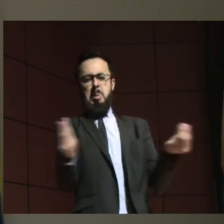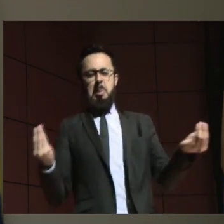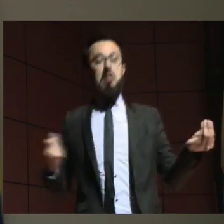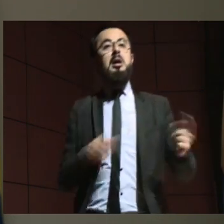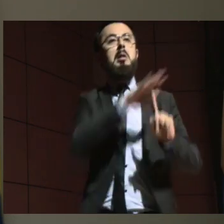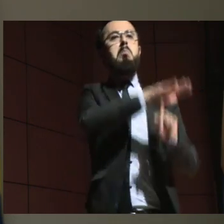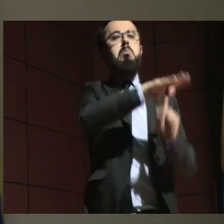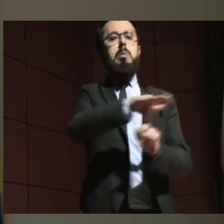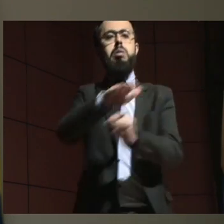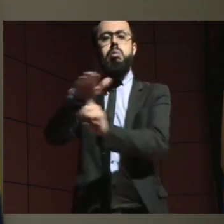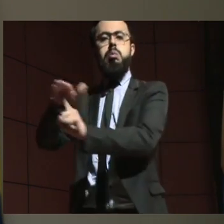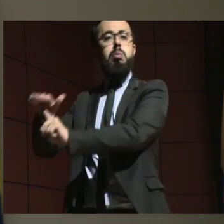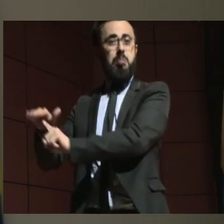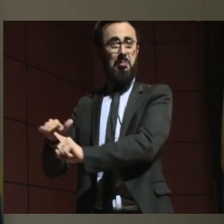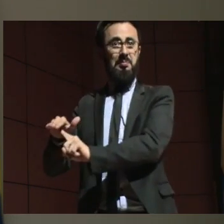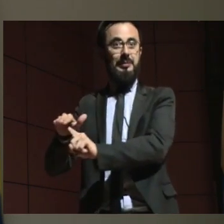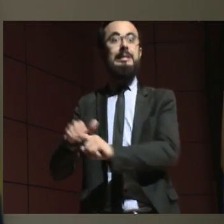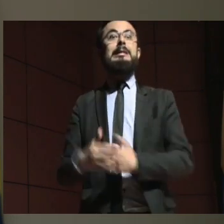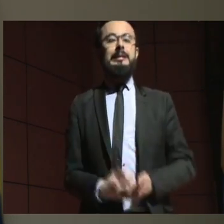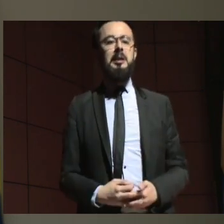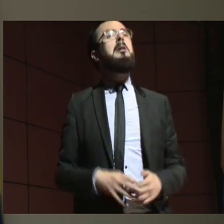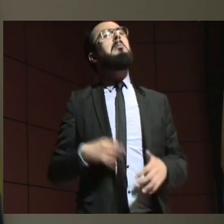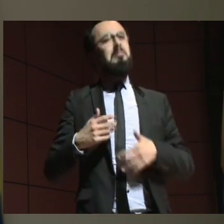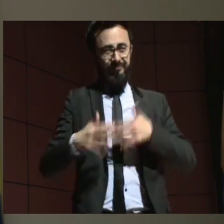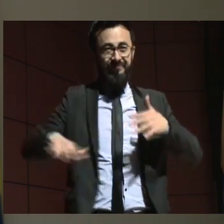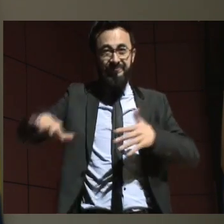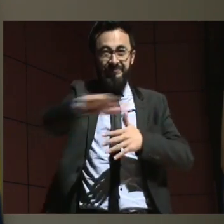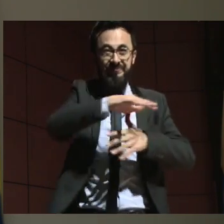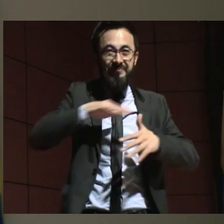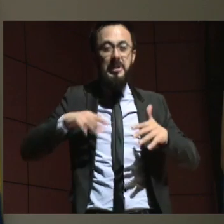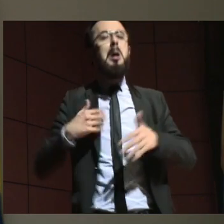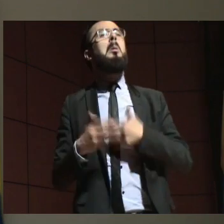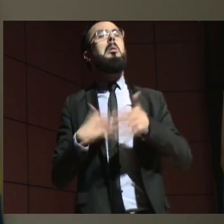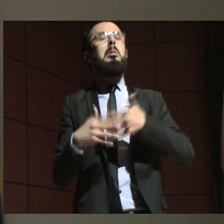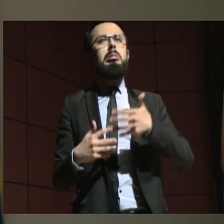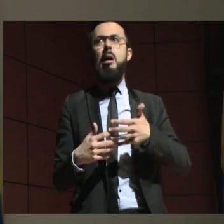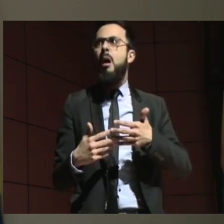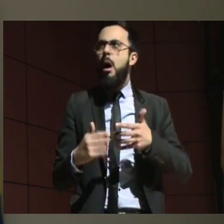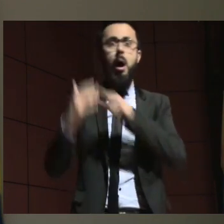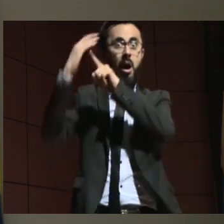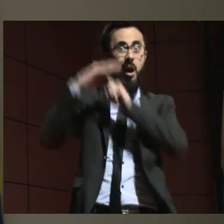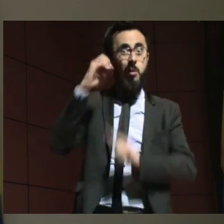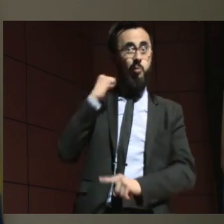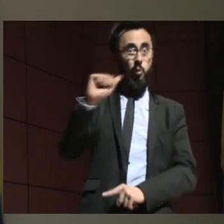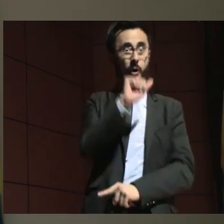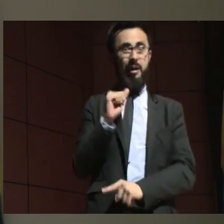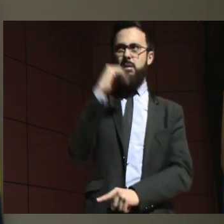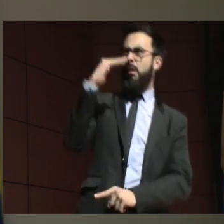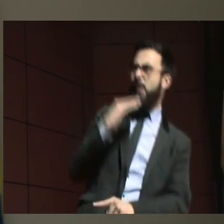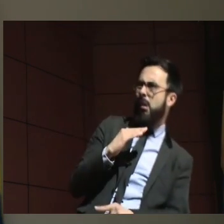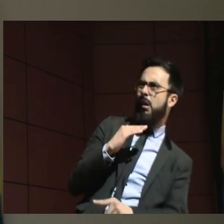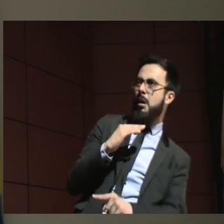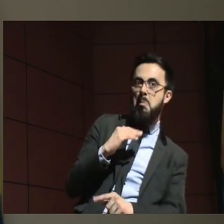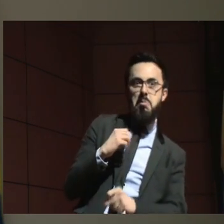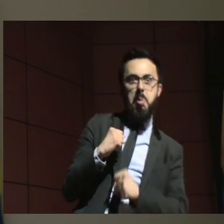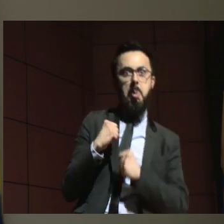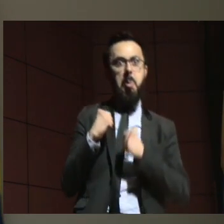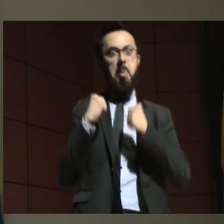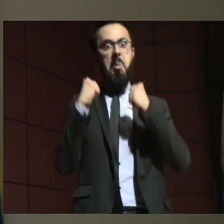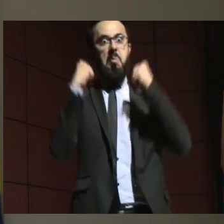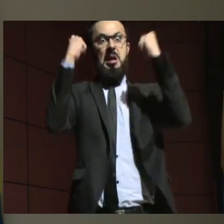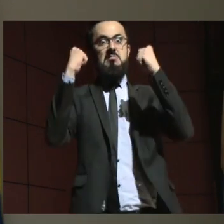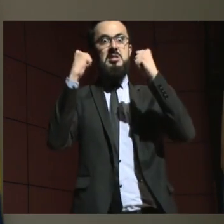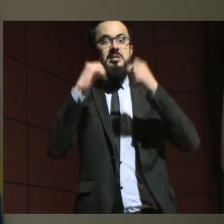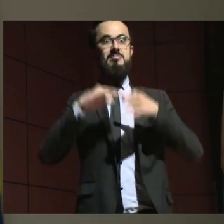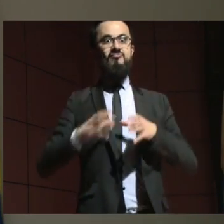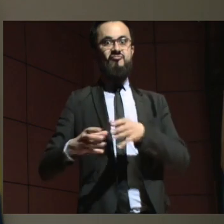la primera lucha de los movimientos sociales, por ejemplo, el movimiento de mujeres, es el reconocimiento del derecho al voto, porque hace parte del núcleo de la